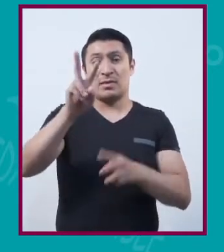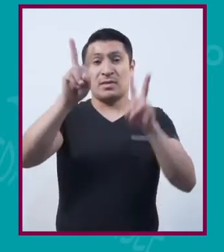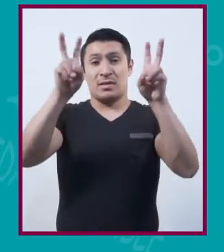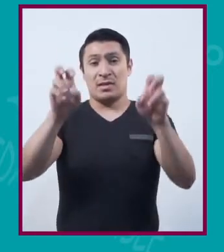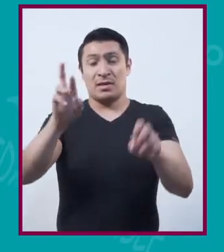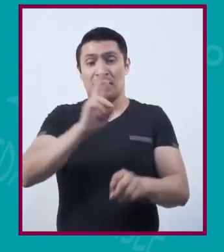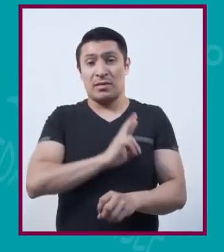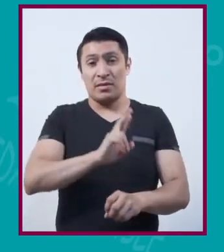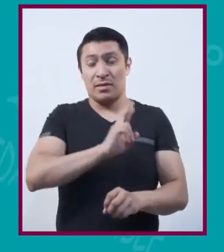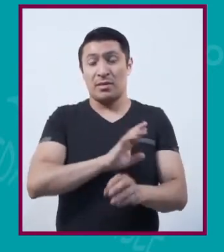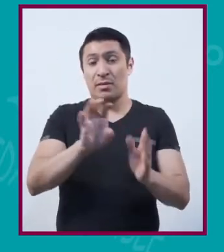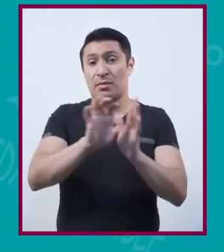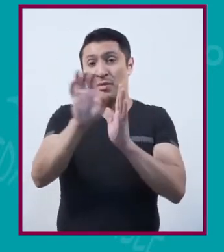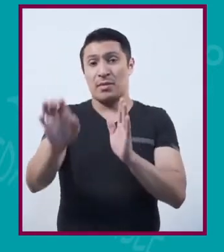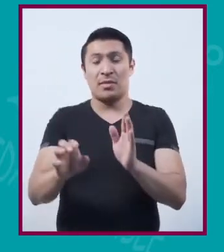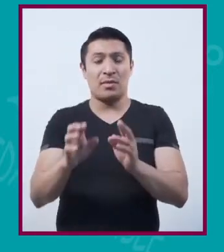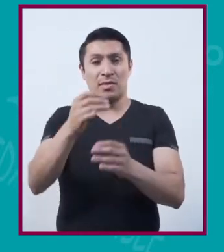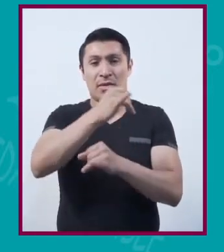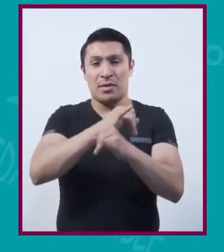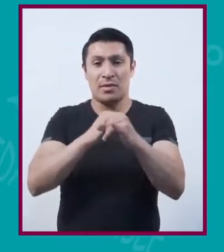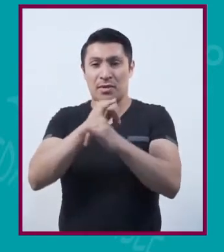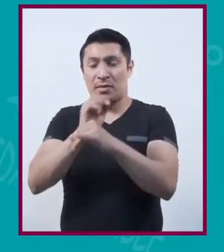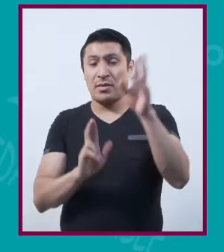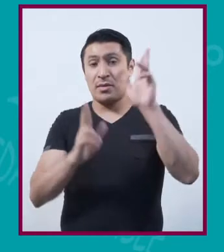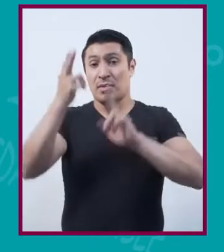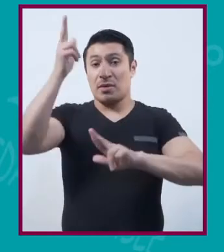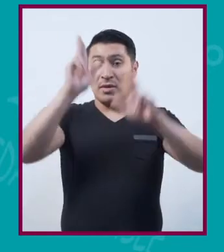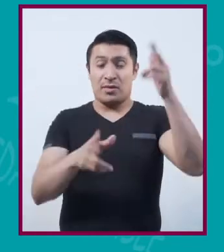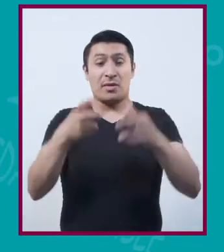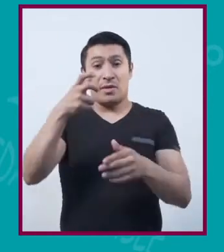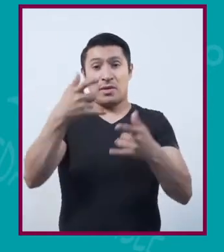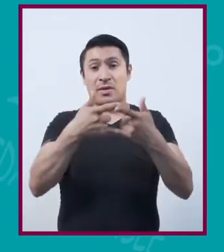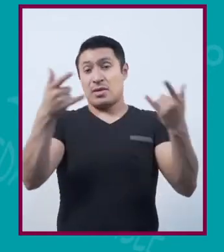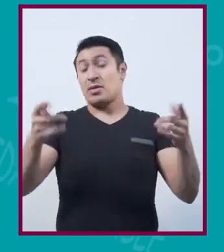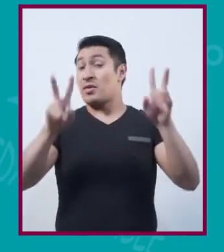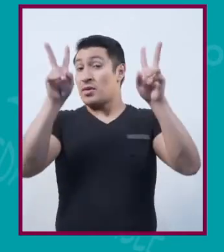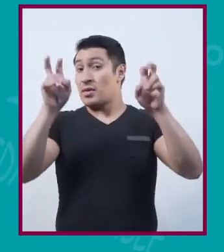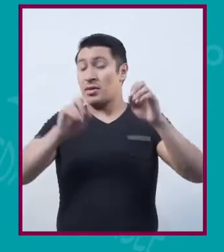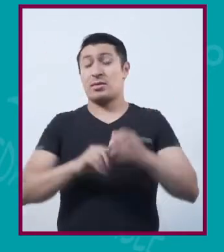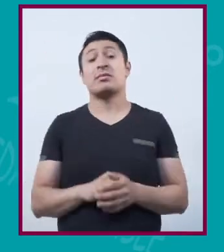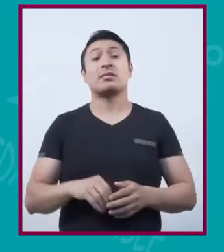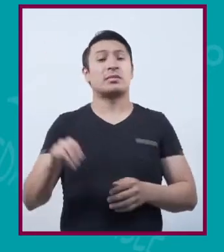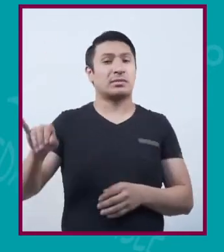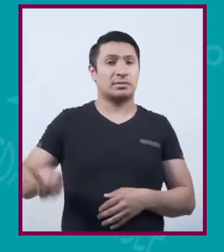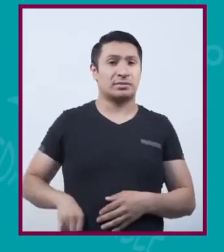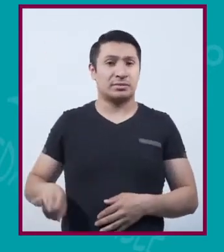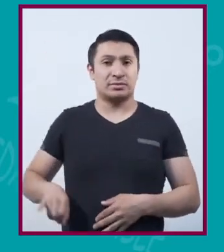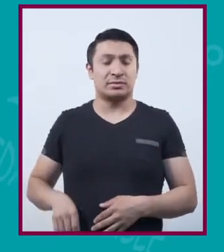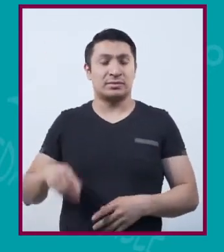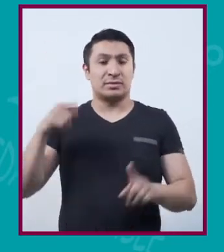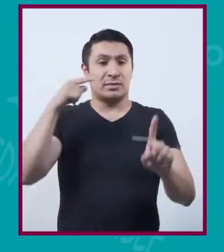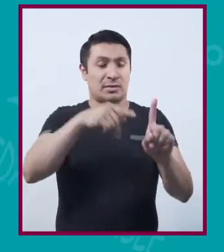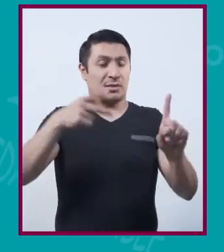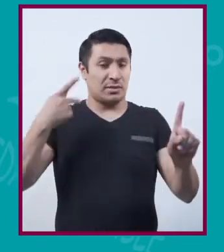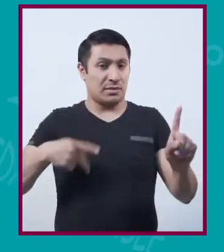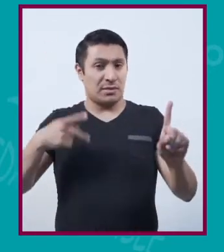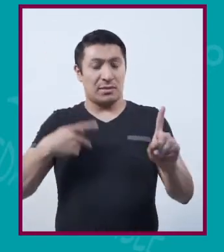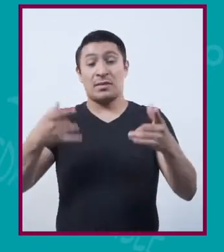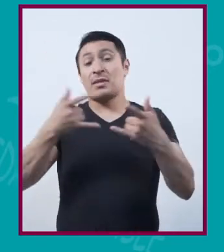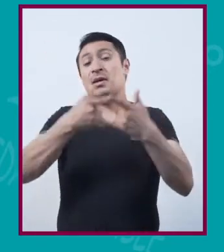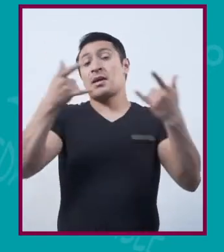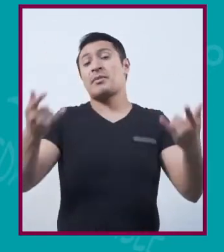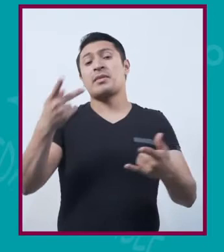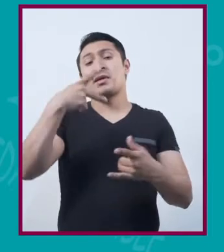en particular. Por ejemplo, queremos estudiar una huelga, esa es una historia temática. Nos interesa que